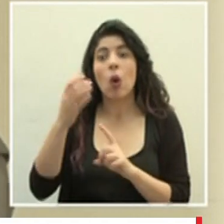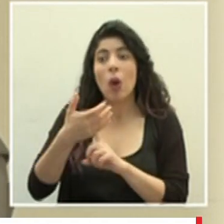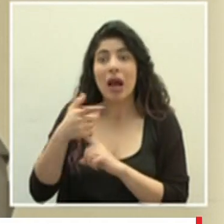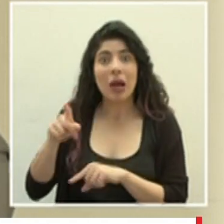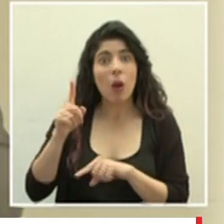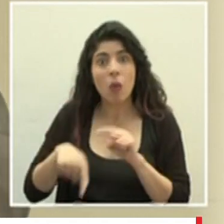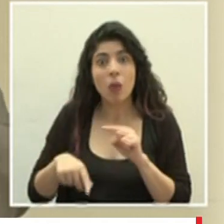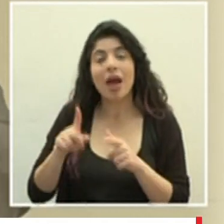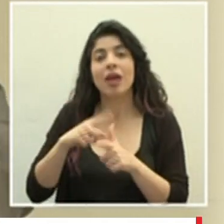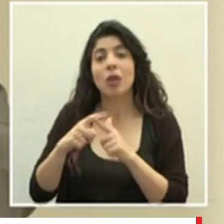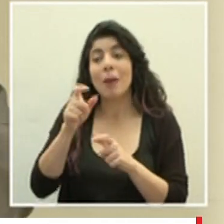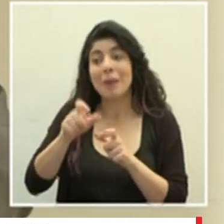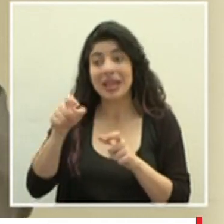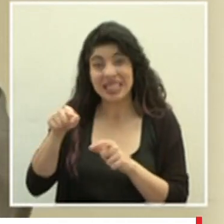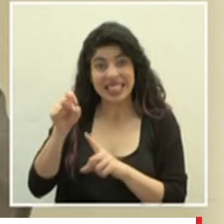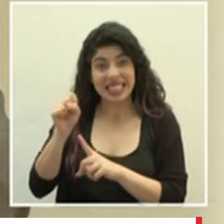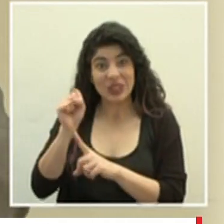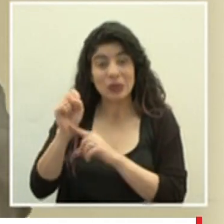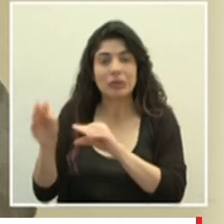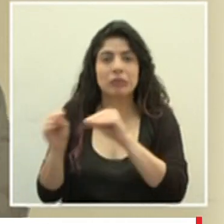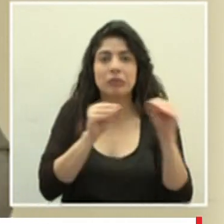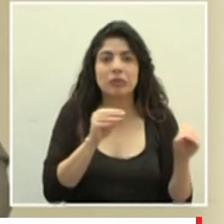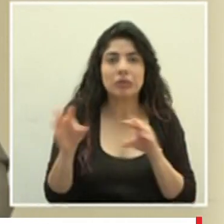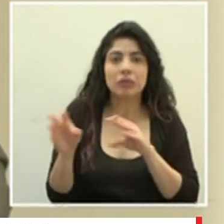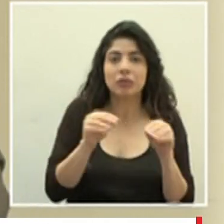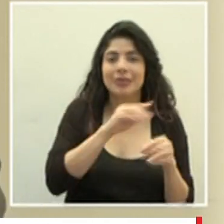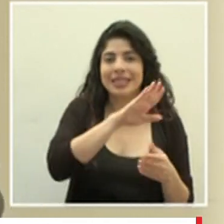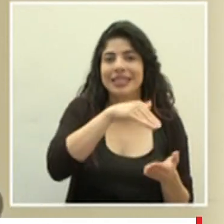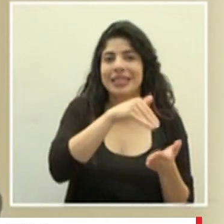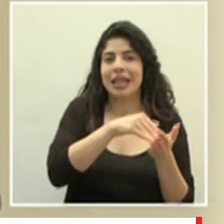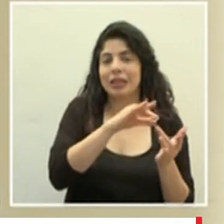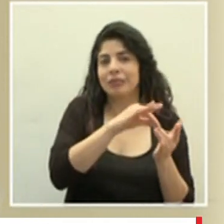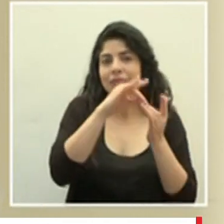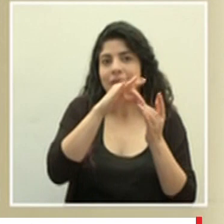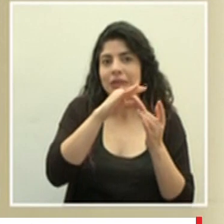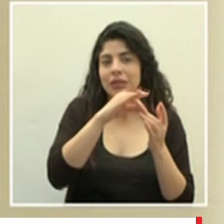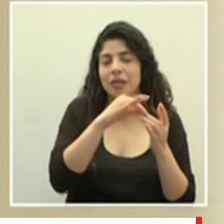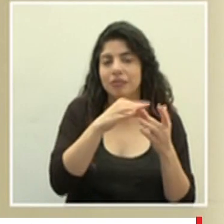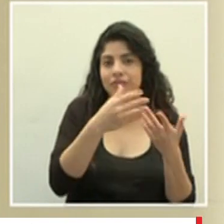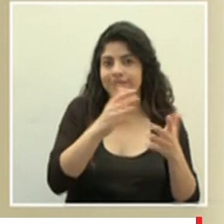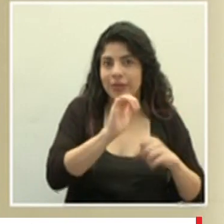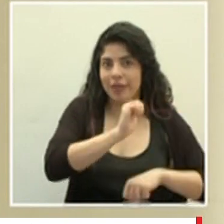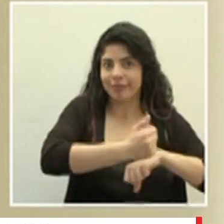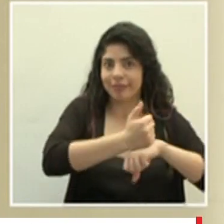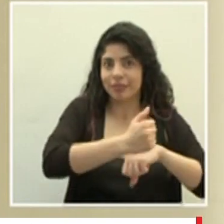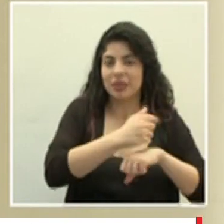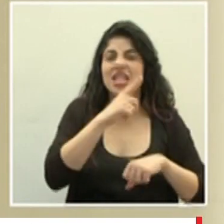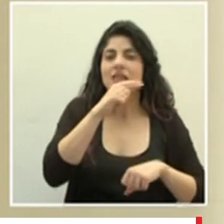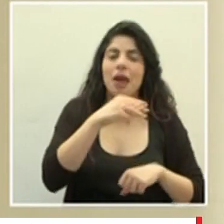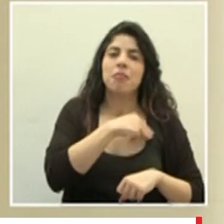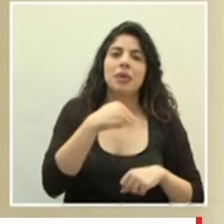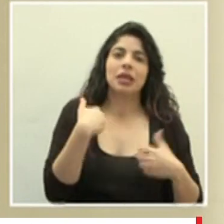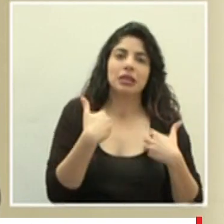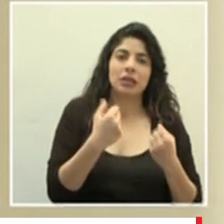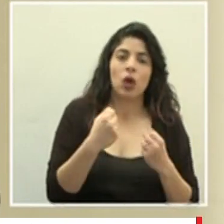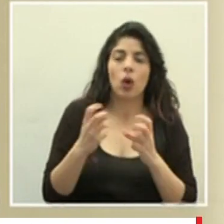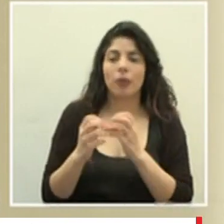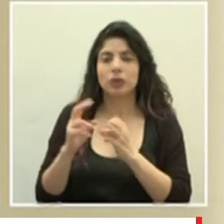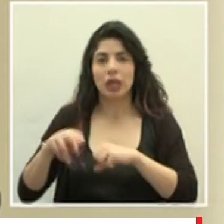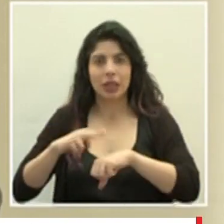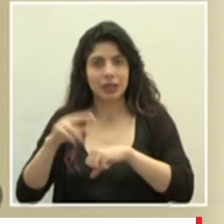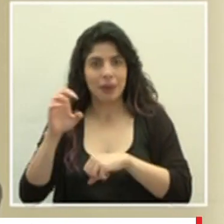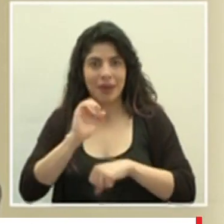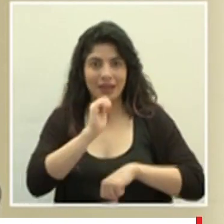tienen que ser llevados a uno de estos centros que conjuntamente hemos habilitado entre el Ministerio de Salud y la Comisión Nacional